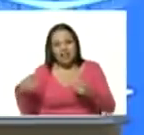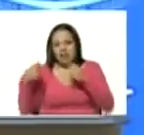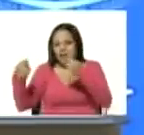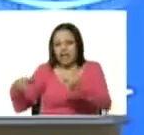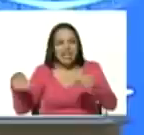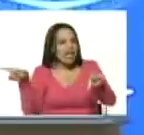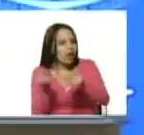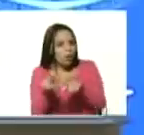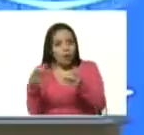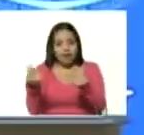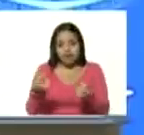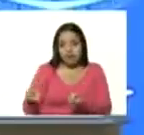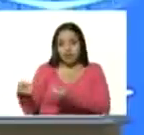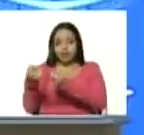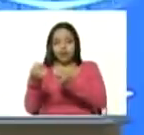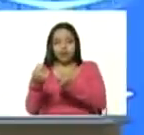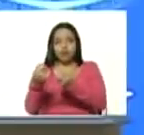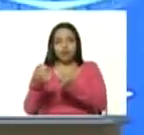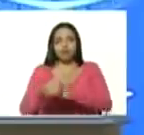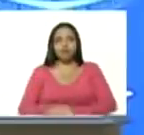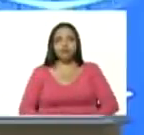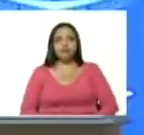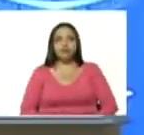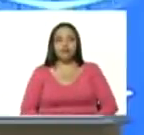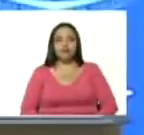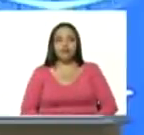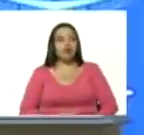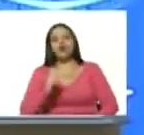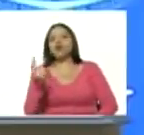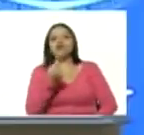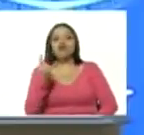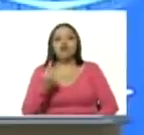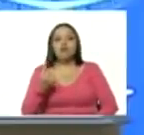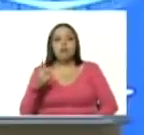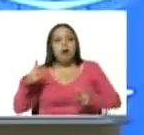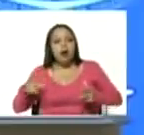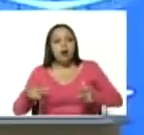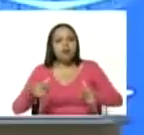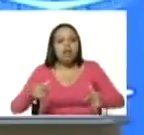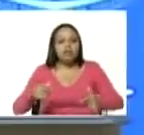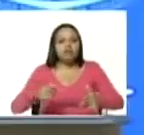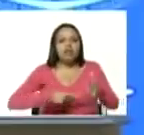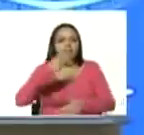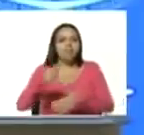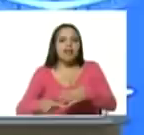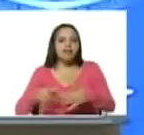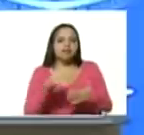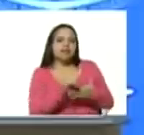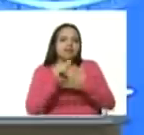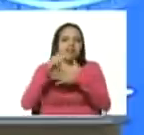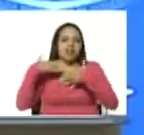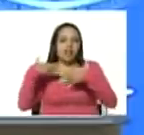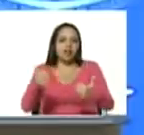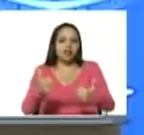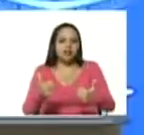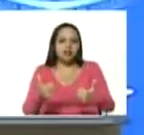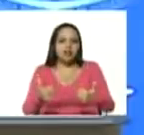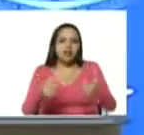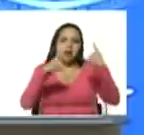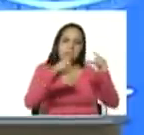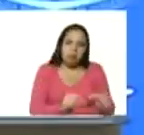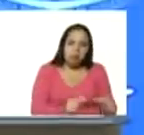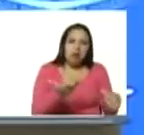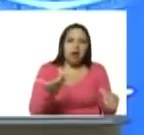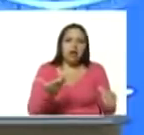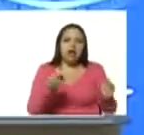allí. Van a seguir recibiendo exactamente lo mismo, solamente vamos a recortar el programa de Héroes de la Salud y vamos a recortar los montos correspondientes a